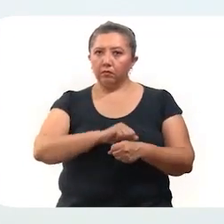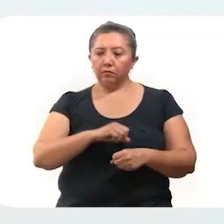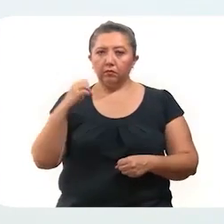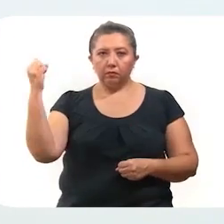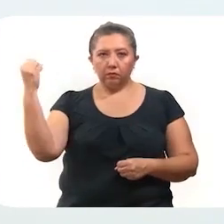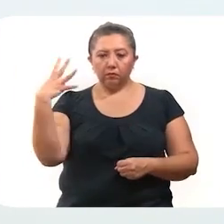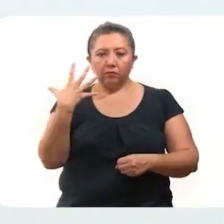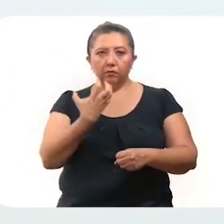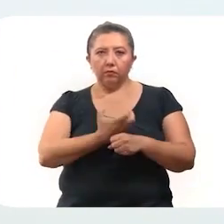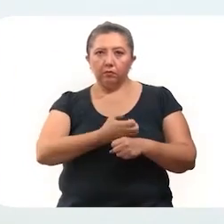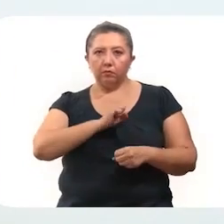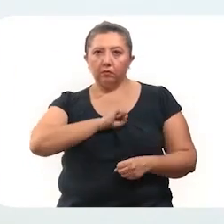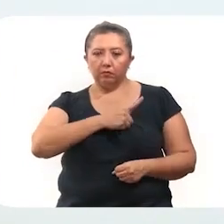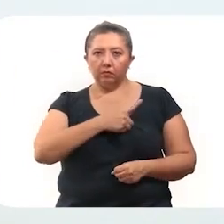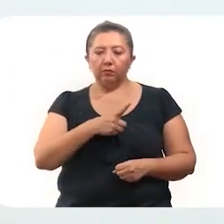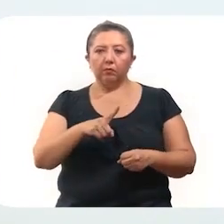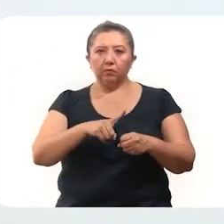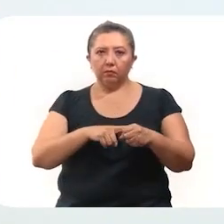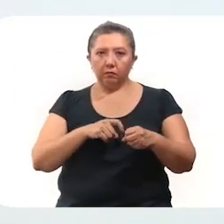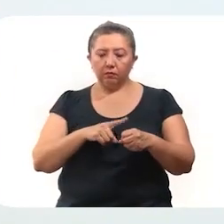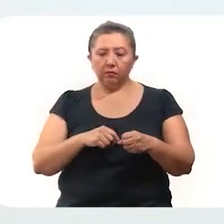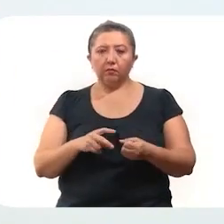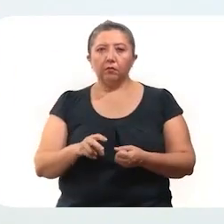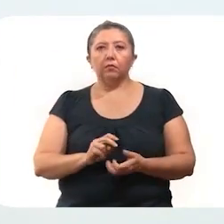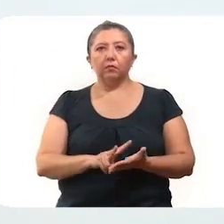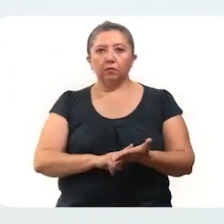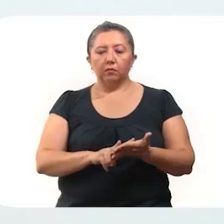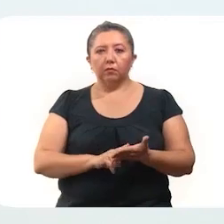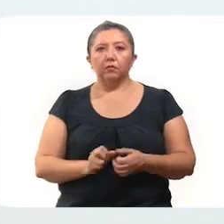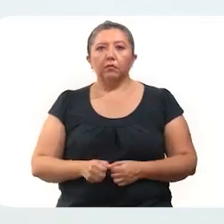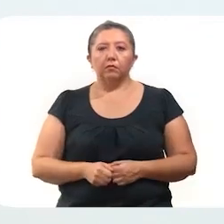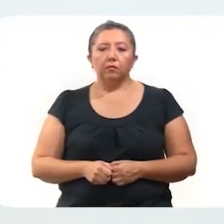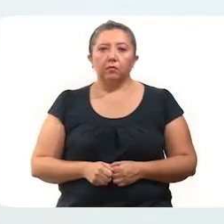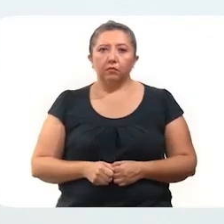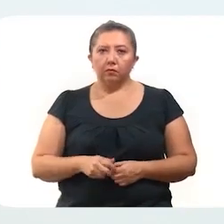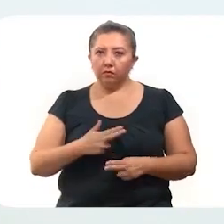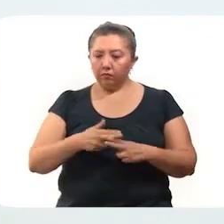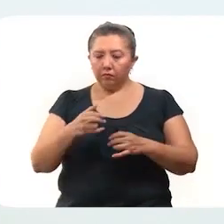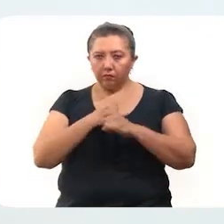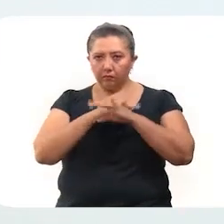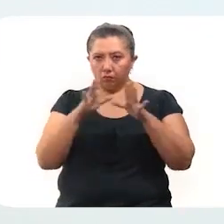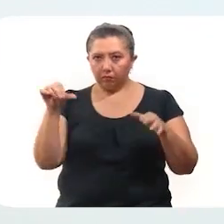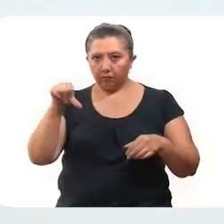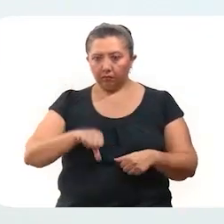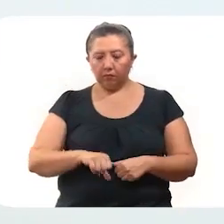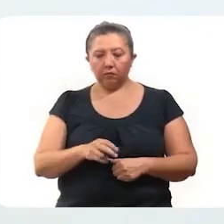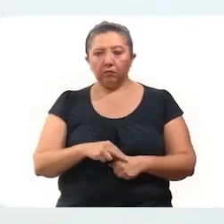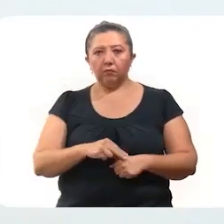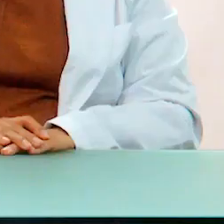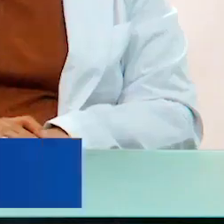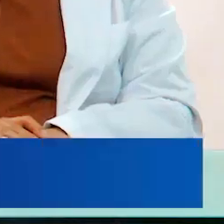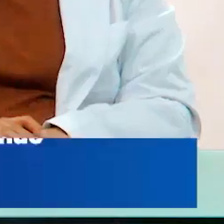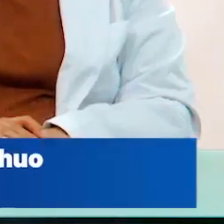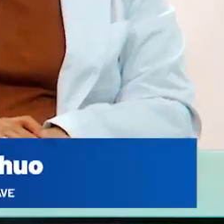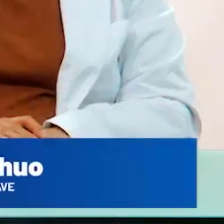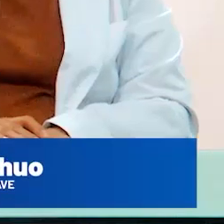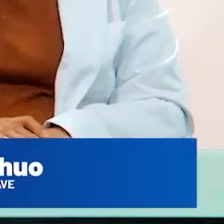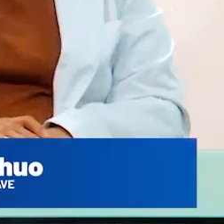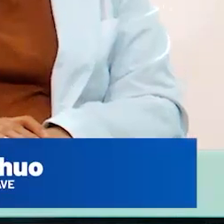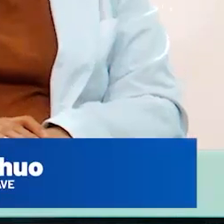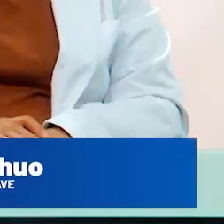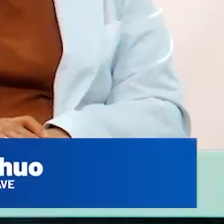indicadores semanales del Semáforo Estatal de Salud marcan en color verde. Hasta aquí el reporte, doctora.